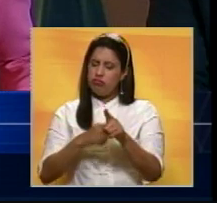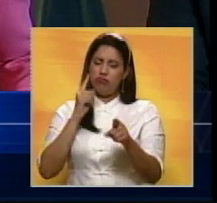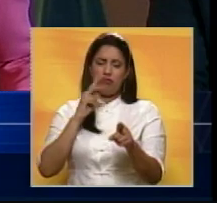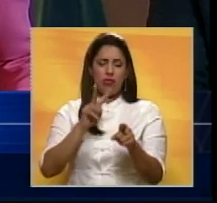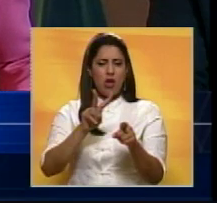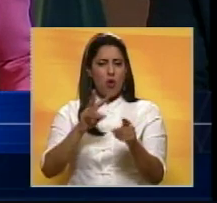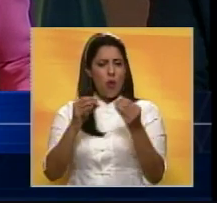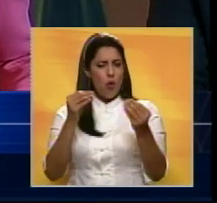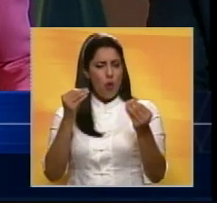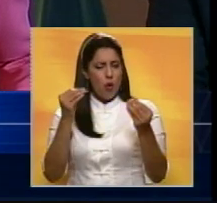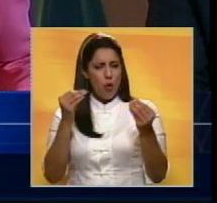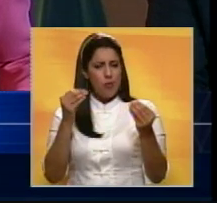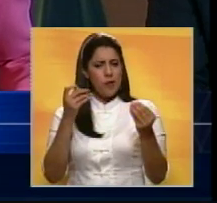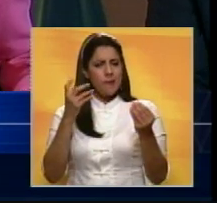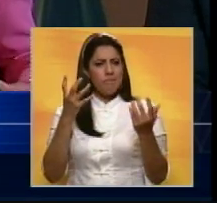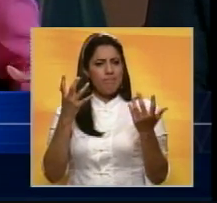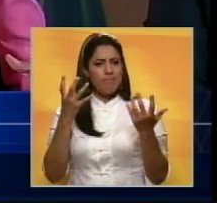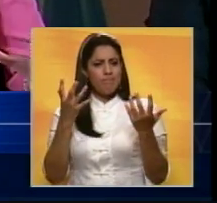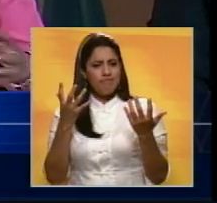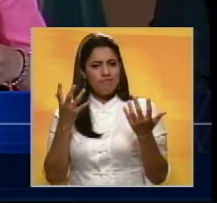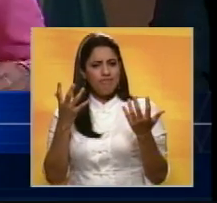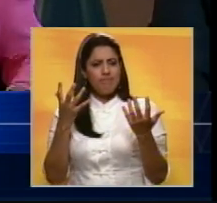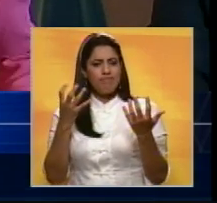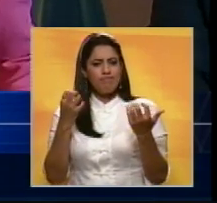Veíamos cómo se estaba